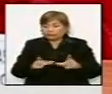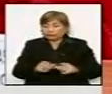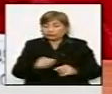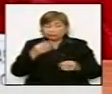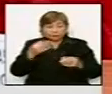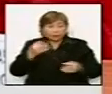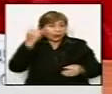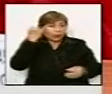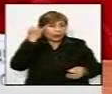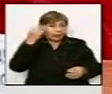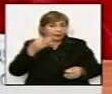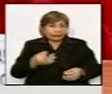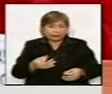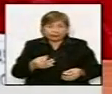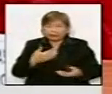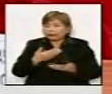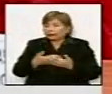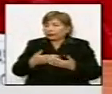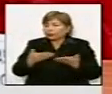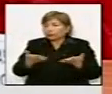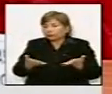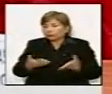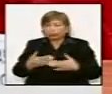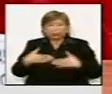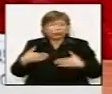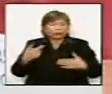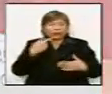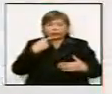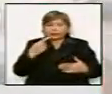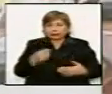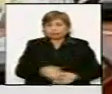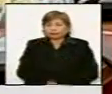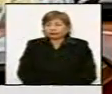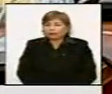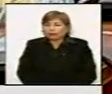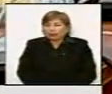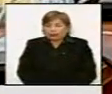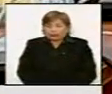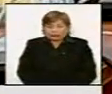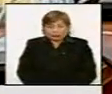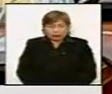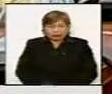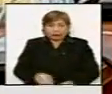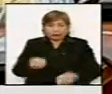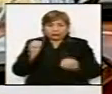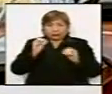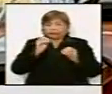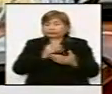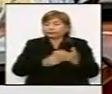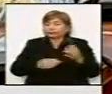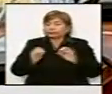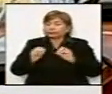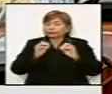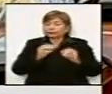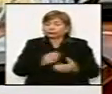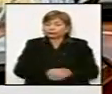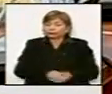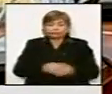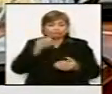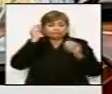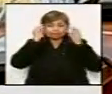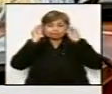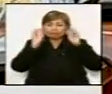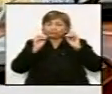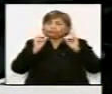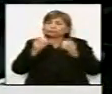una ilegalidad y eso por supuesto no lo puedo hacer. Por su parte, los funcionarios de COFOPRI y Bienes Nacionales opinaron que se